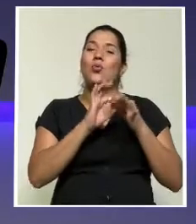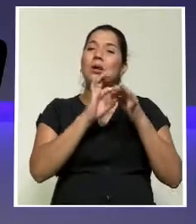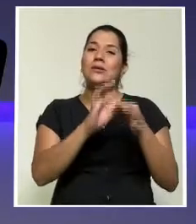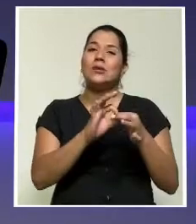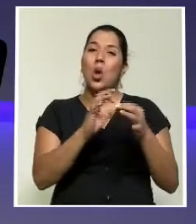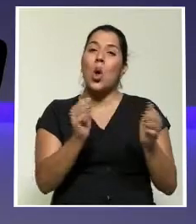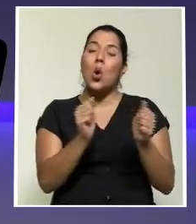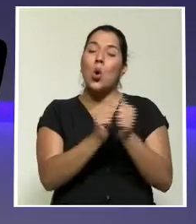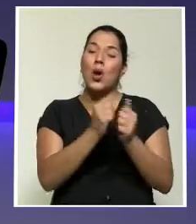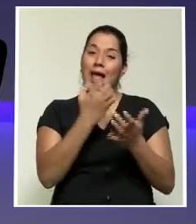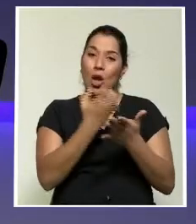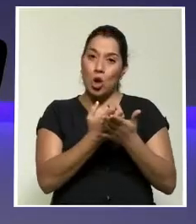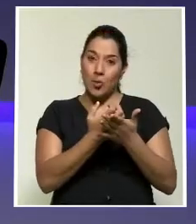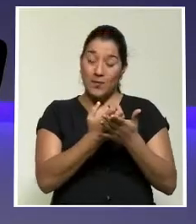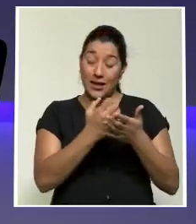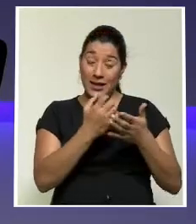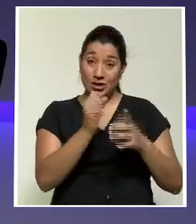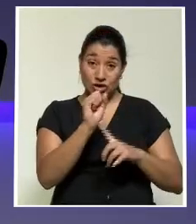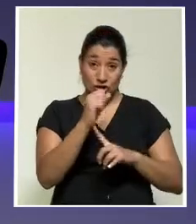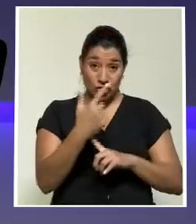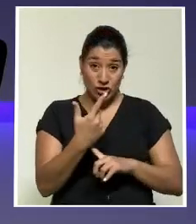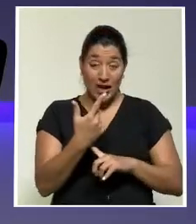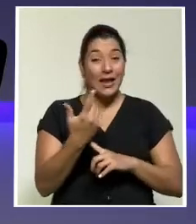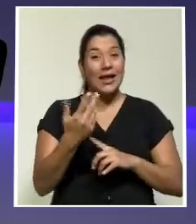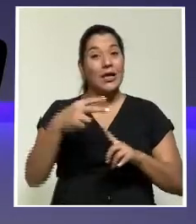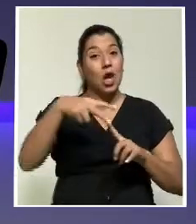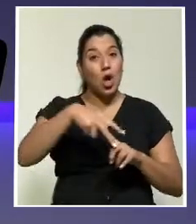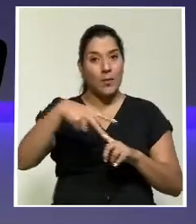de economía solidaria, social, que es la cooperativa.